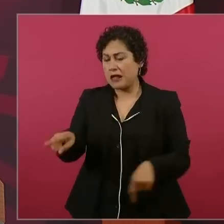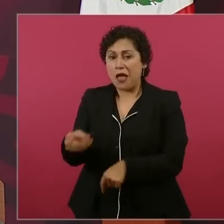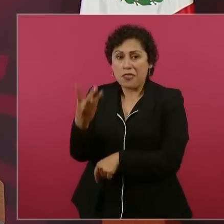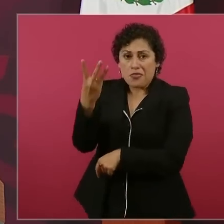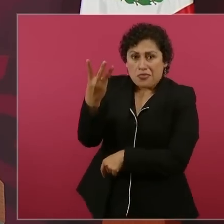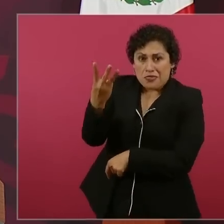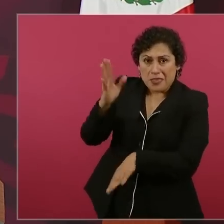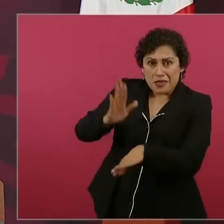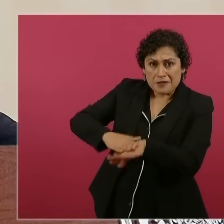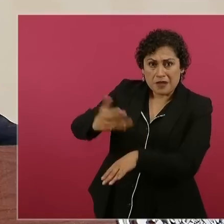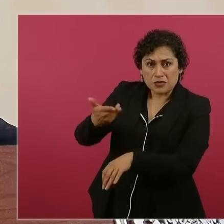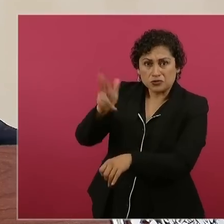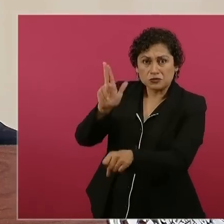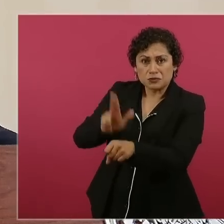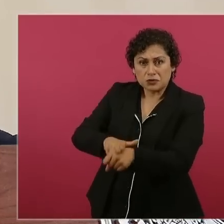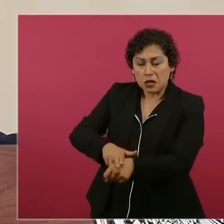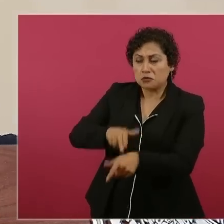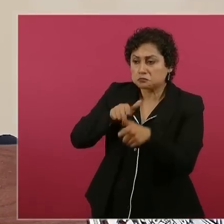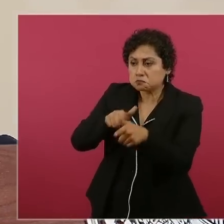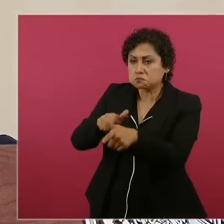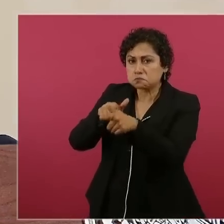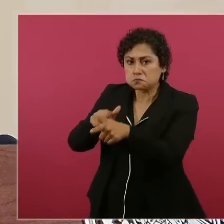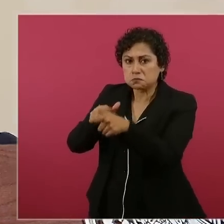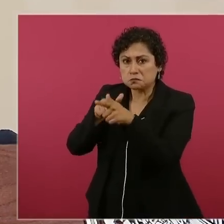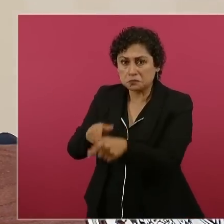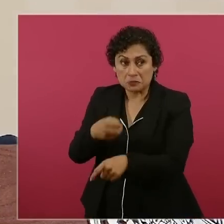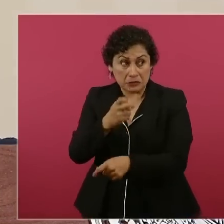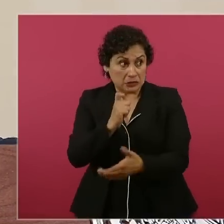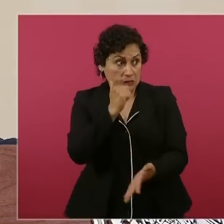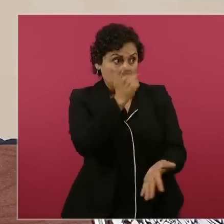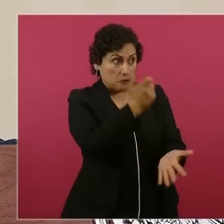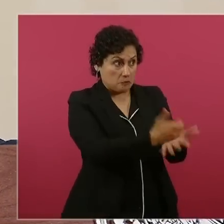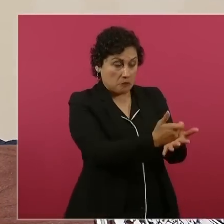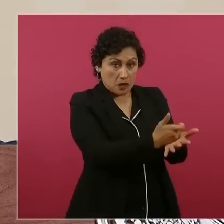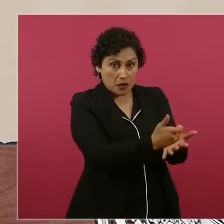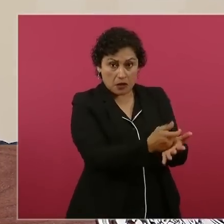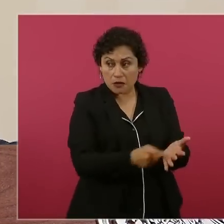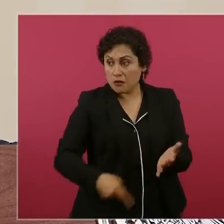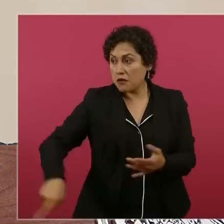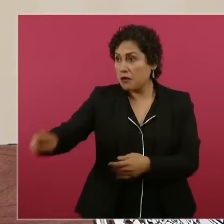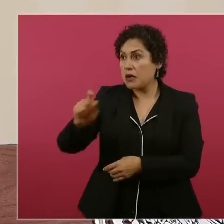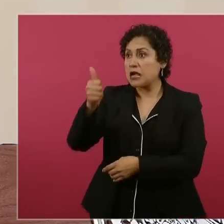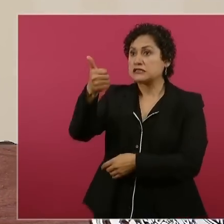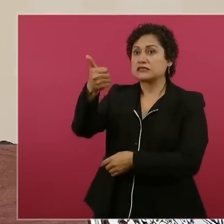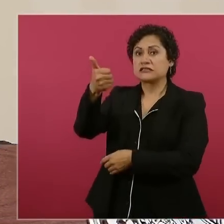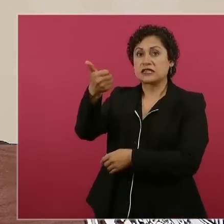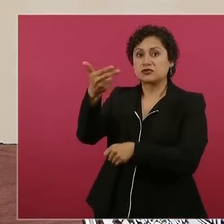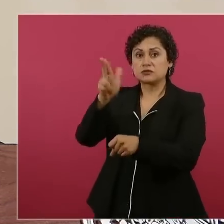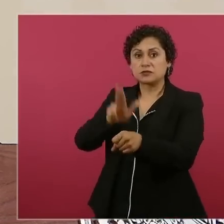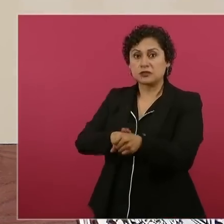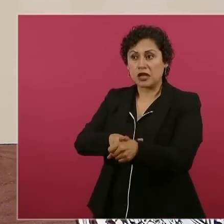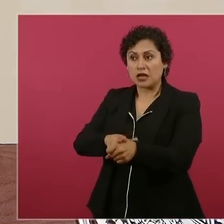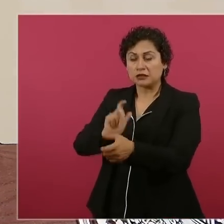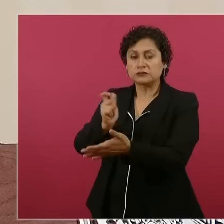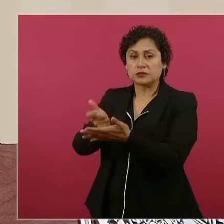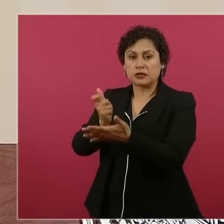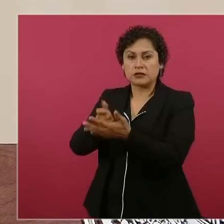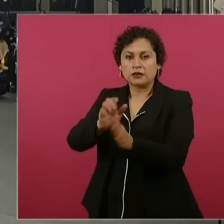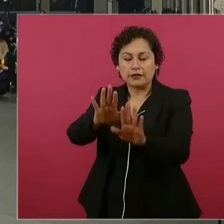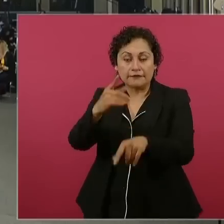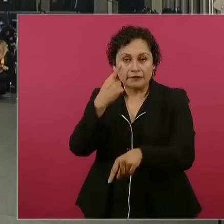es lo que pagamos en un año por 6. Pero esto es pagar